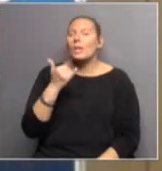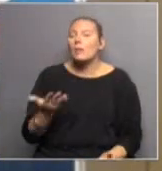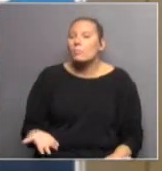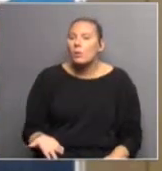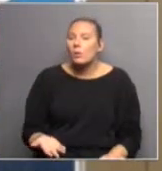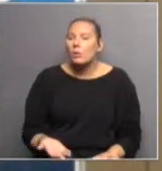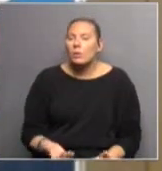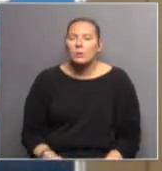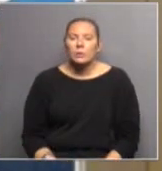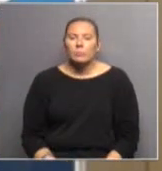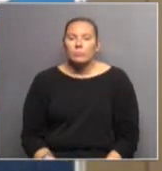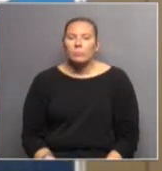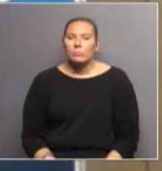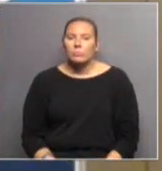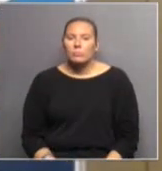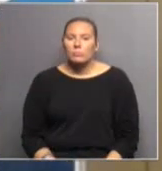perdón?